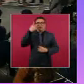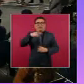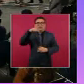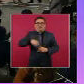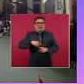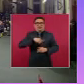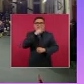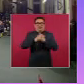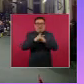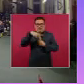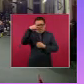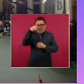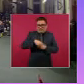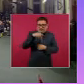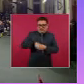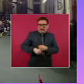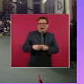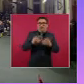país.